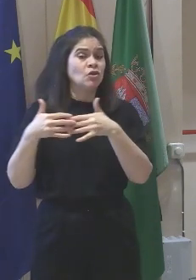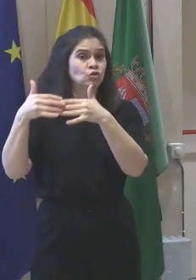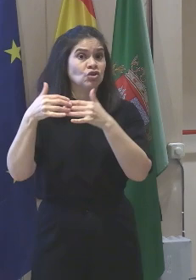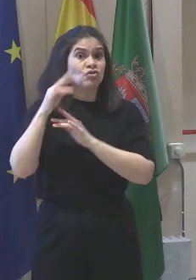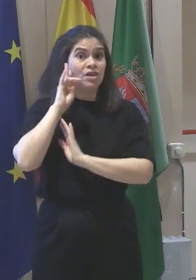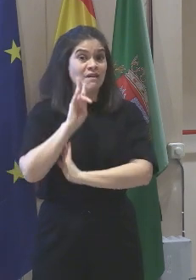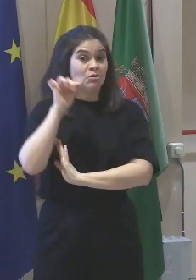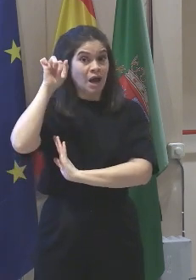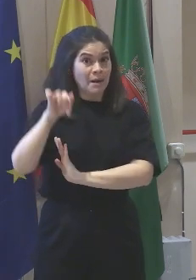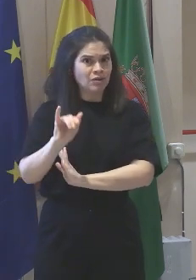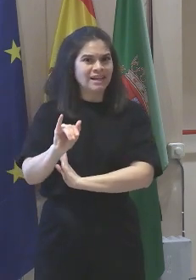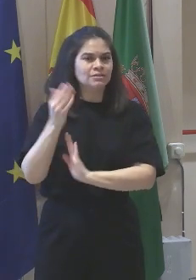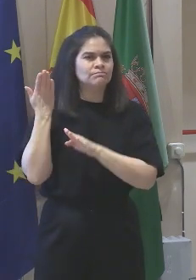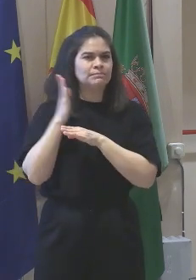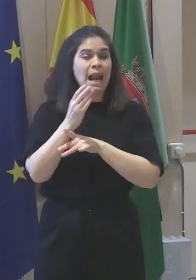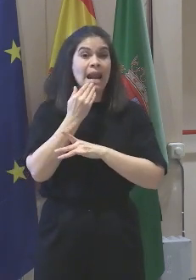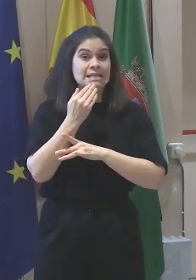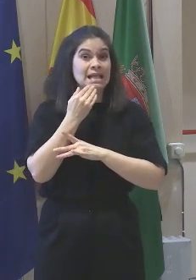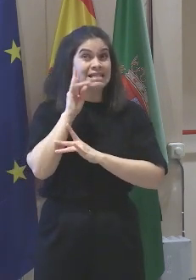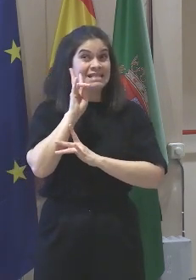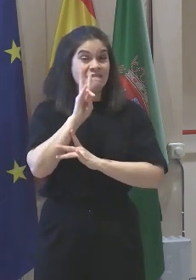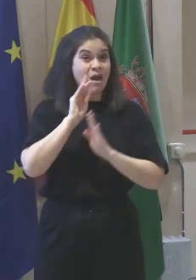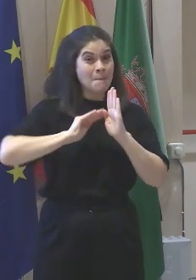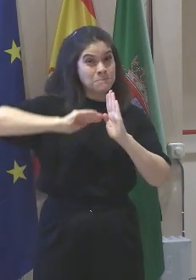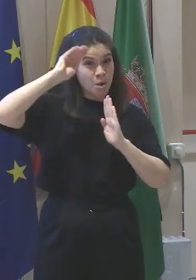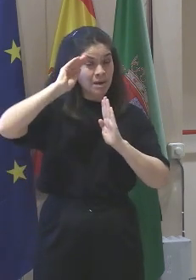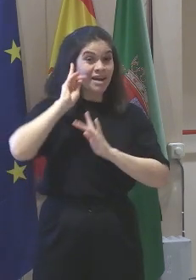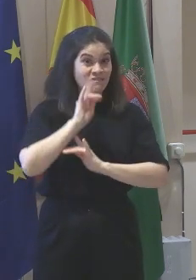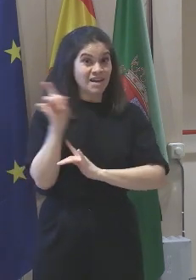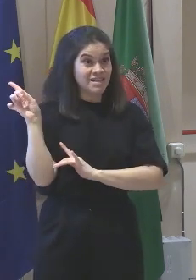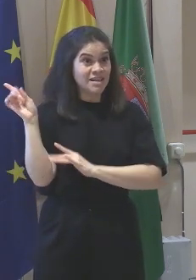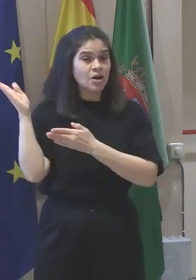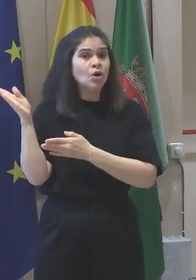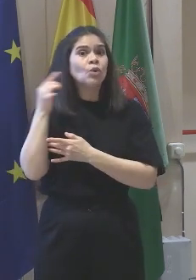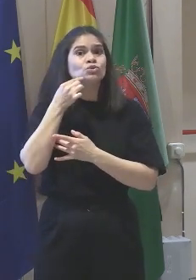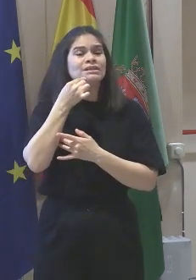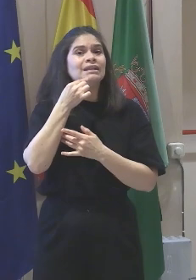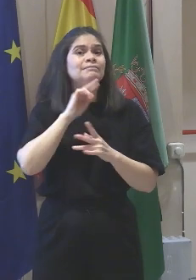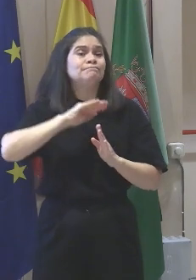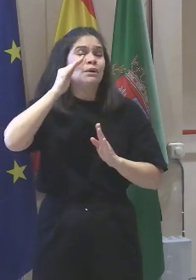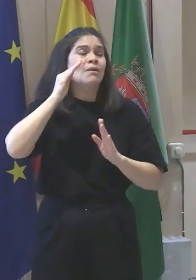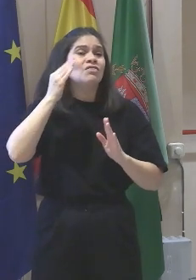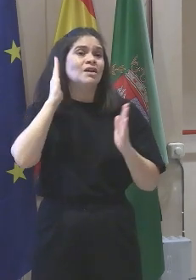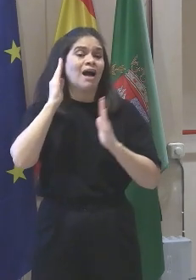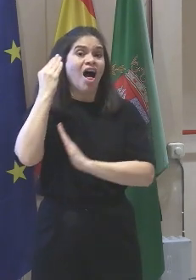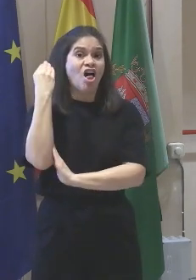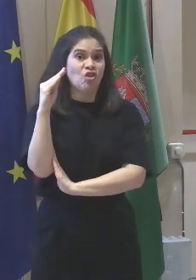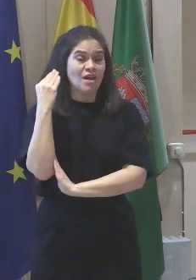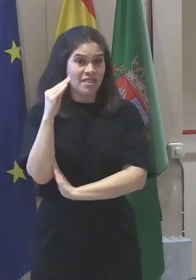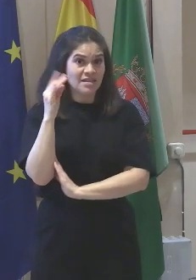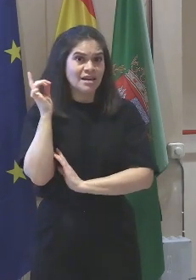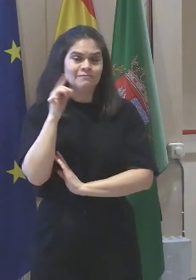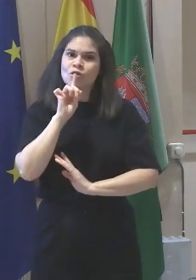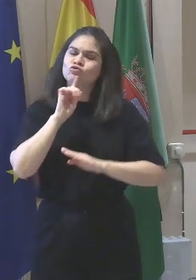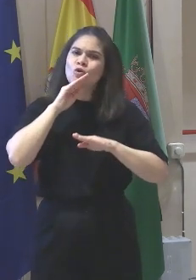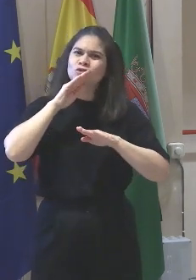están representadas las edades, ¿no? Entonces ese gran pico que veis es el pico que hablábamos de la adolescencia. O sea, no se cumplen